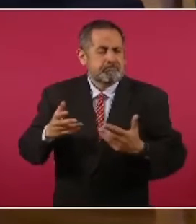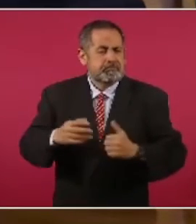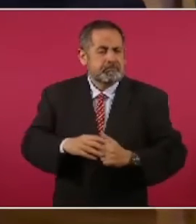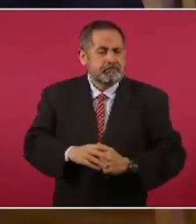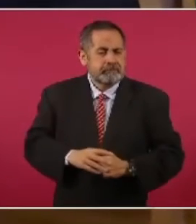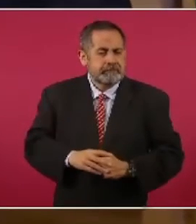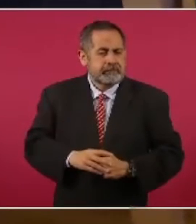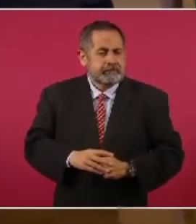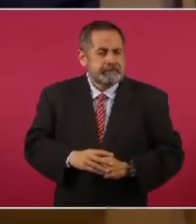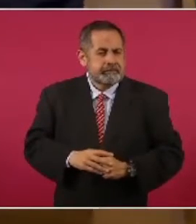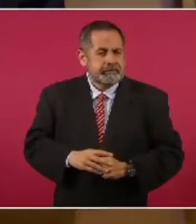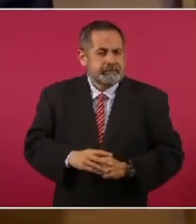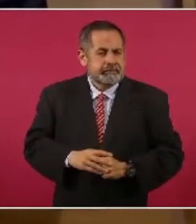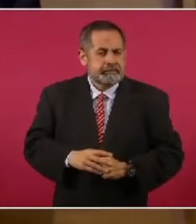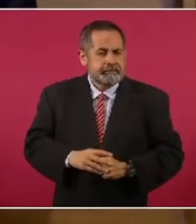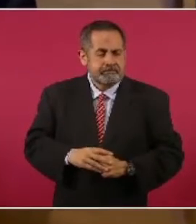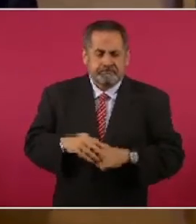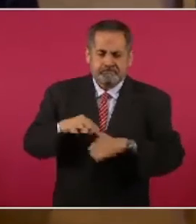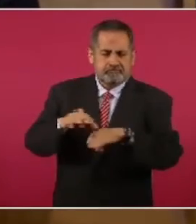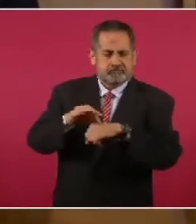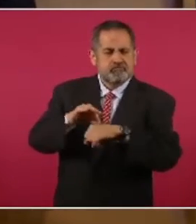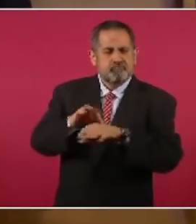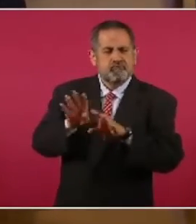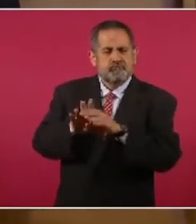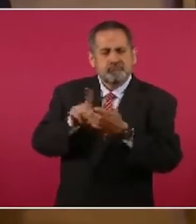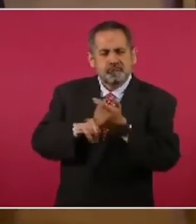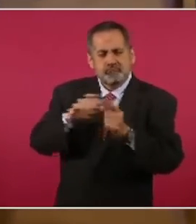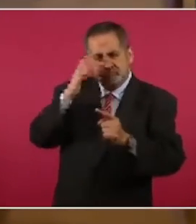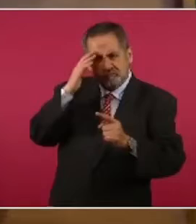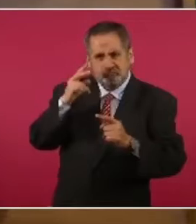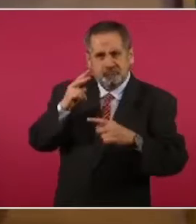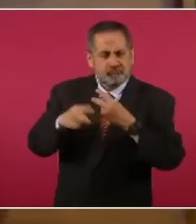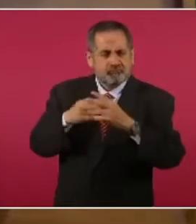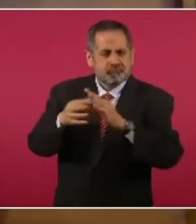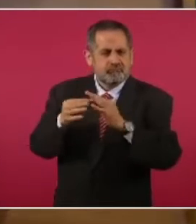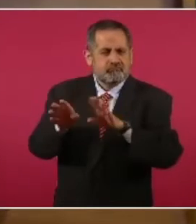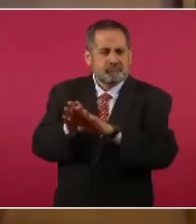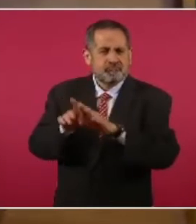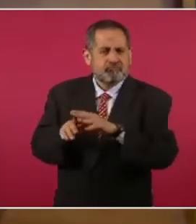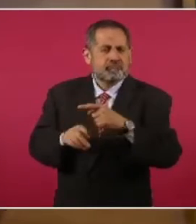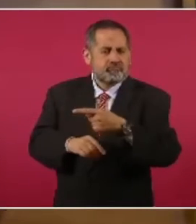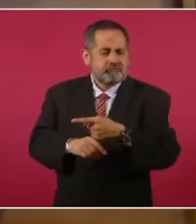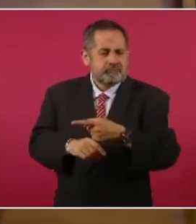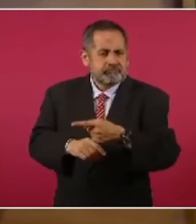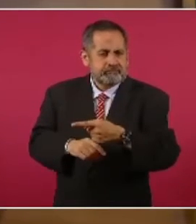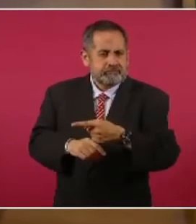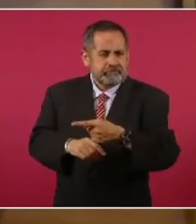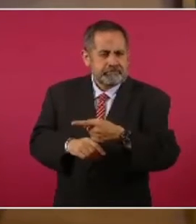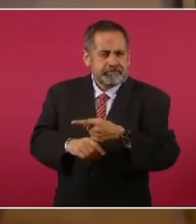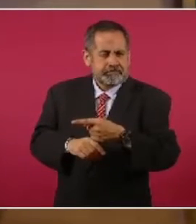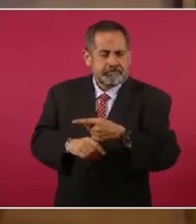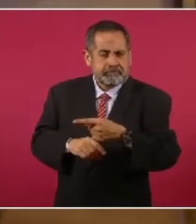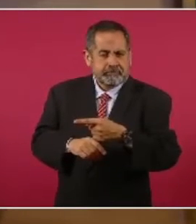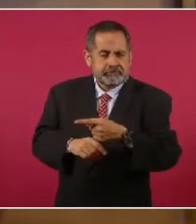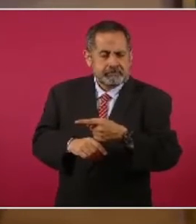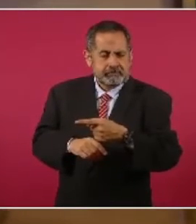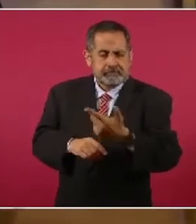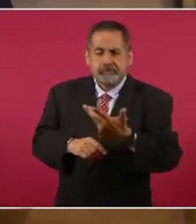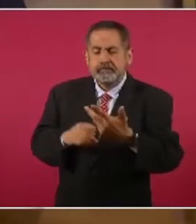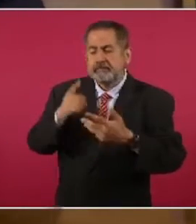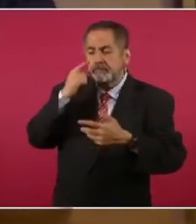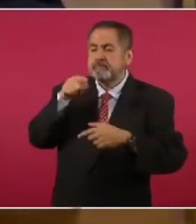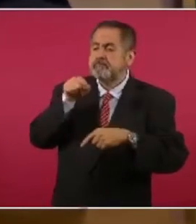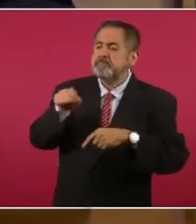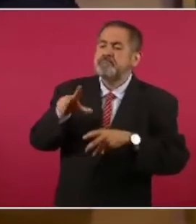muito y su experiencia puede ayudarnos que a mucho gente consiga fazer melhor do que já fizemos uma vez. a que